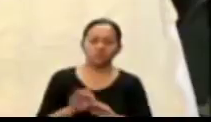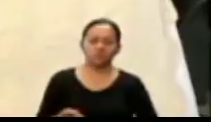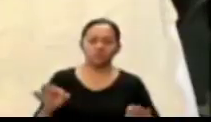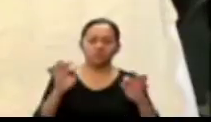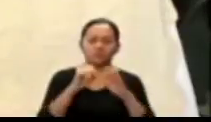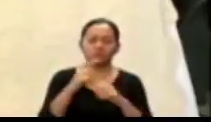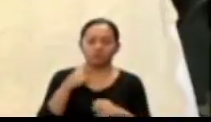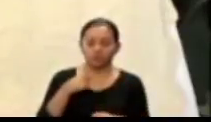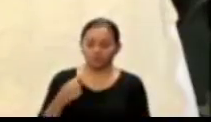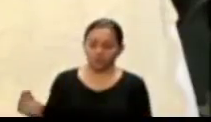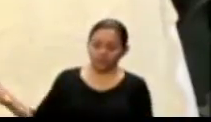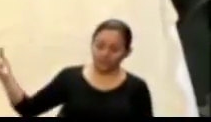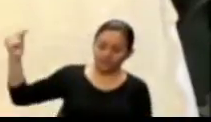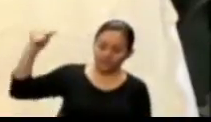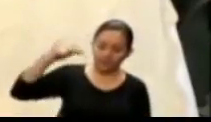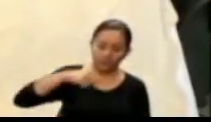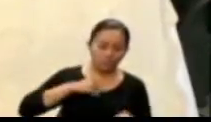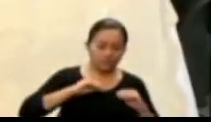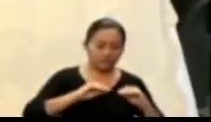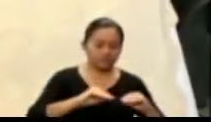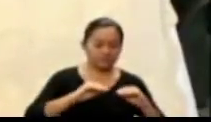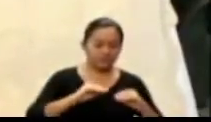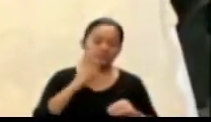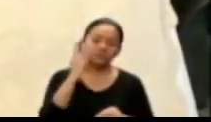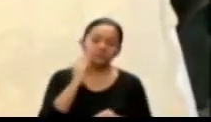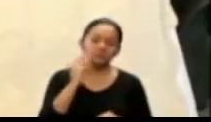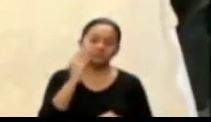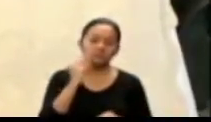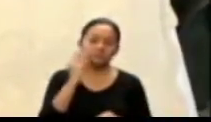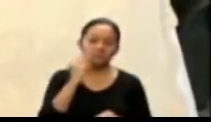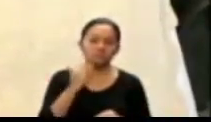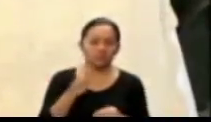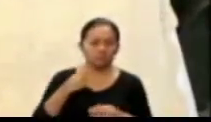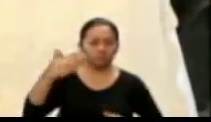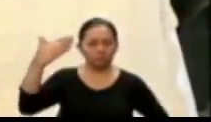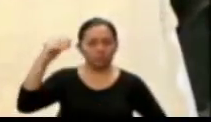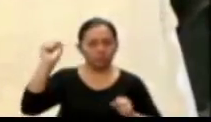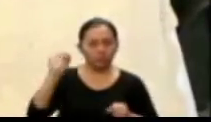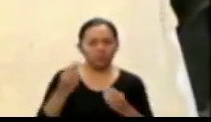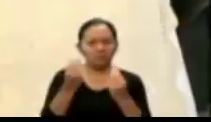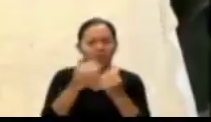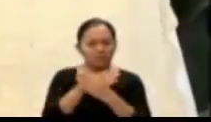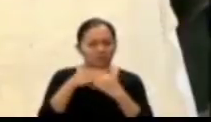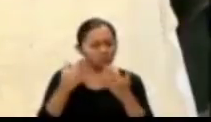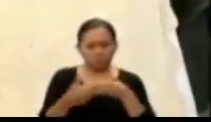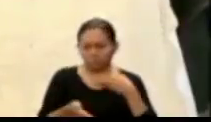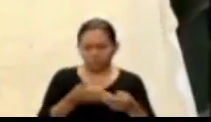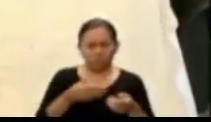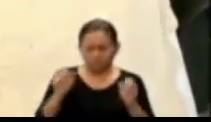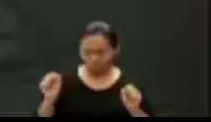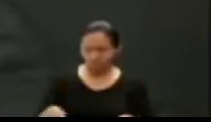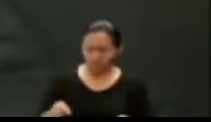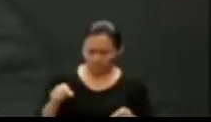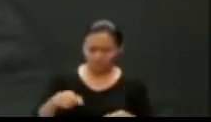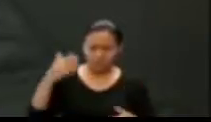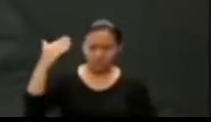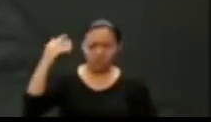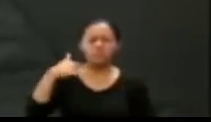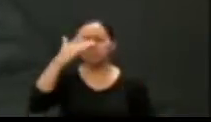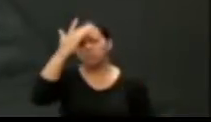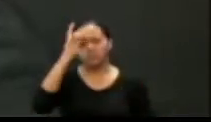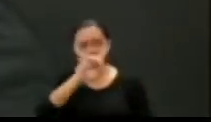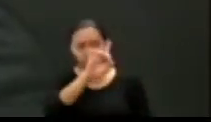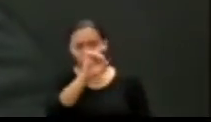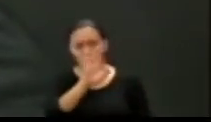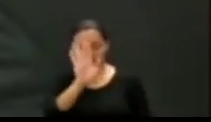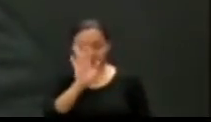Yo vengo a enseñar mi experiencia de hacer política sin plata. ¿Es posible hacer política sin plata? ¿Por qué te hago esta